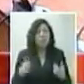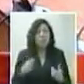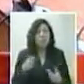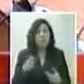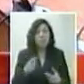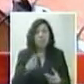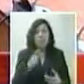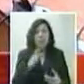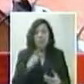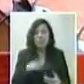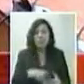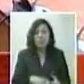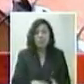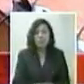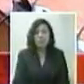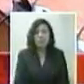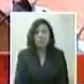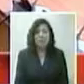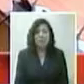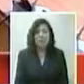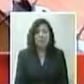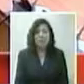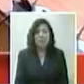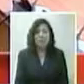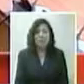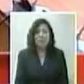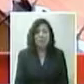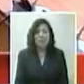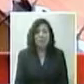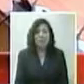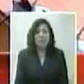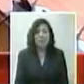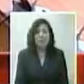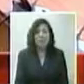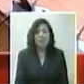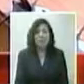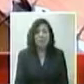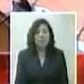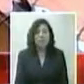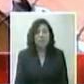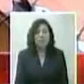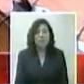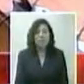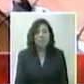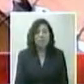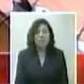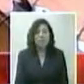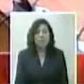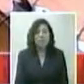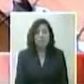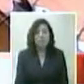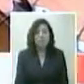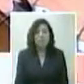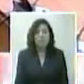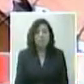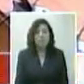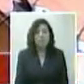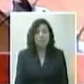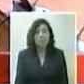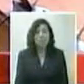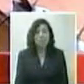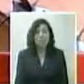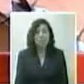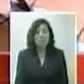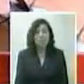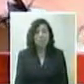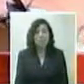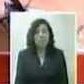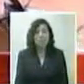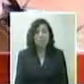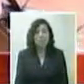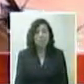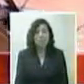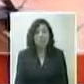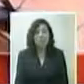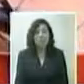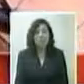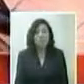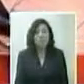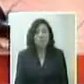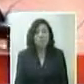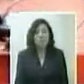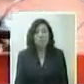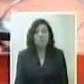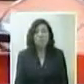personal se requería ya es una pregunta técnica que no tengo respuesta No sé exactamente o sea el ratio productividad por